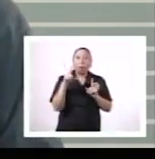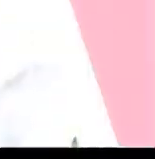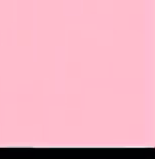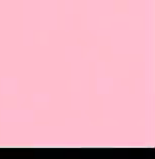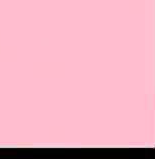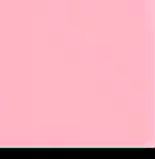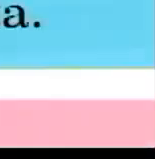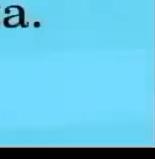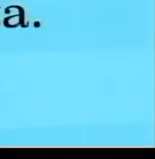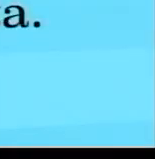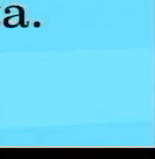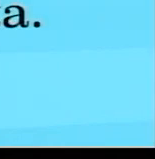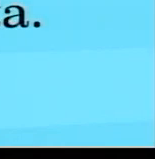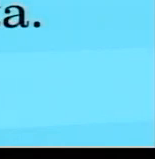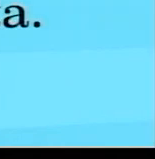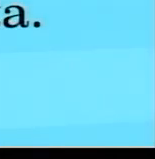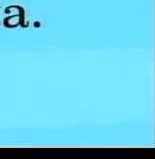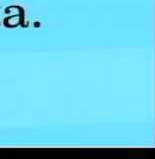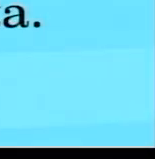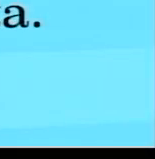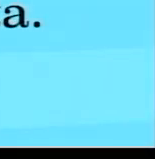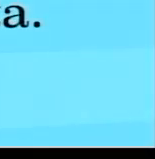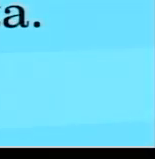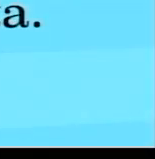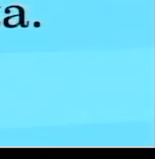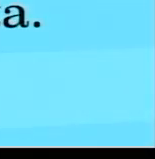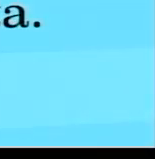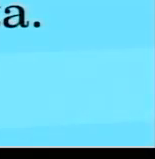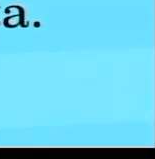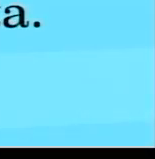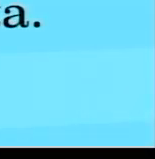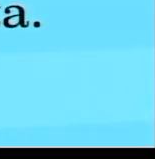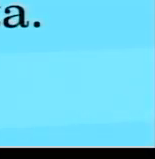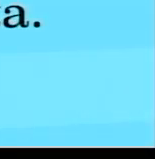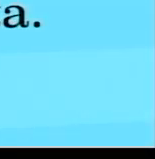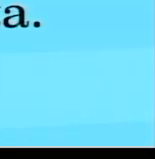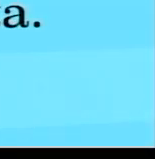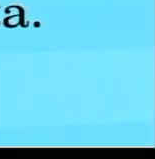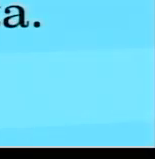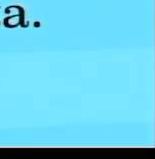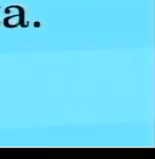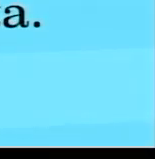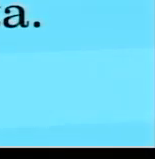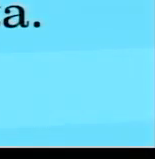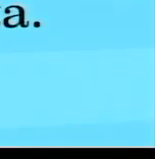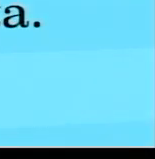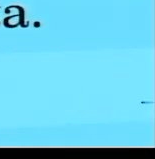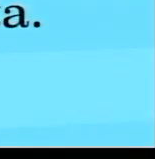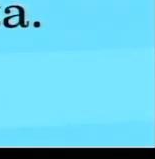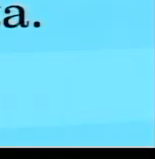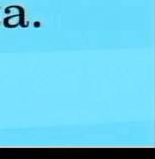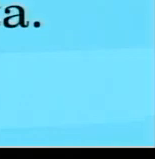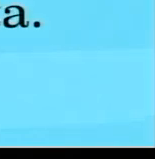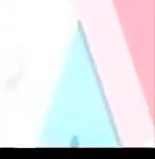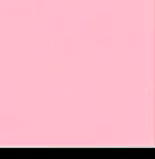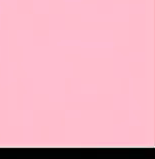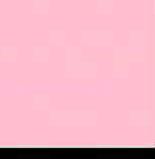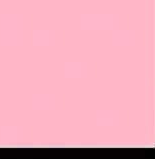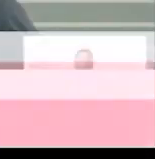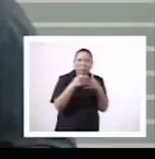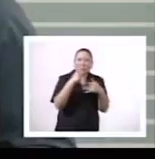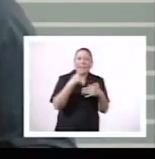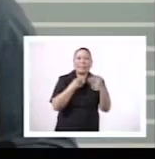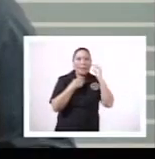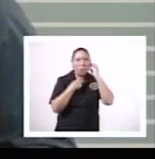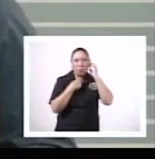que tenemos muchas tradiciones, ustedes escriban por ahí cómo se originó la tradición que ustedes quieran, que a ustedes más les